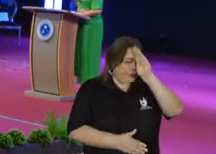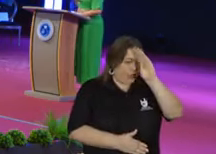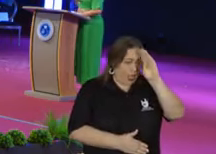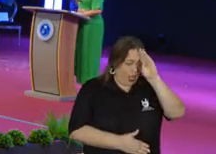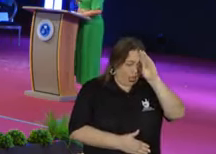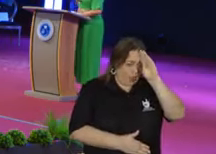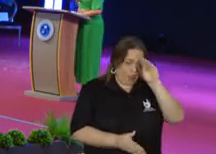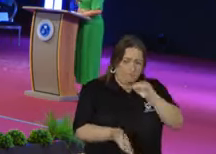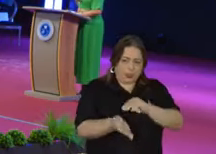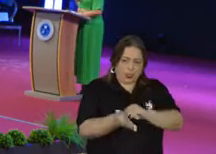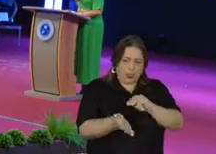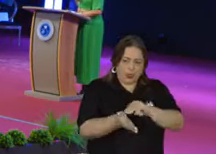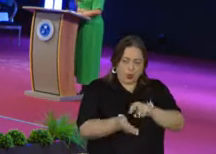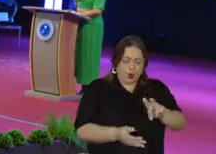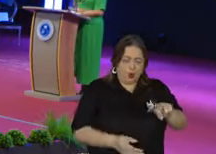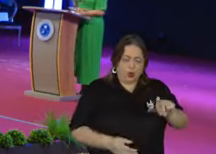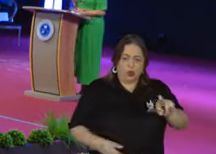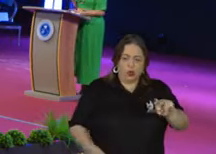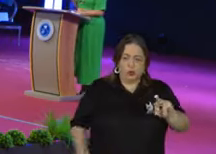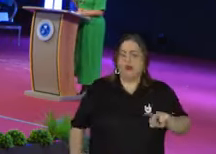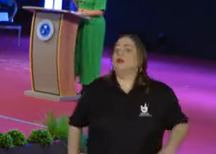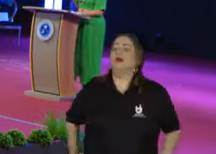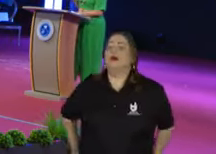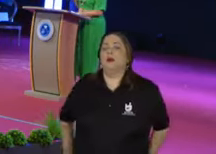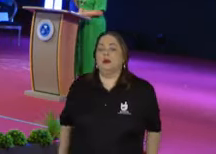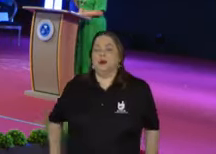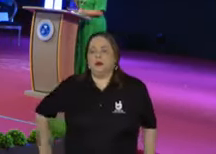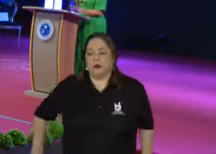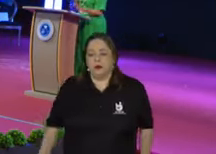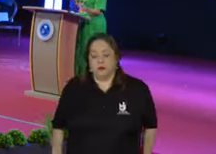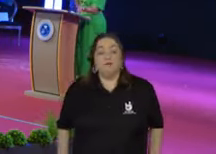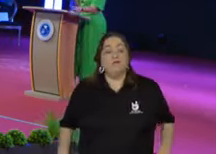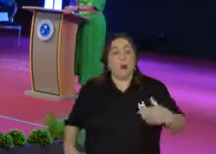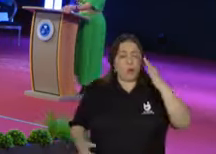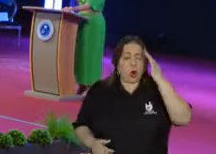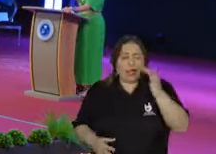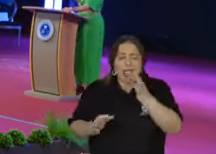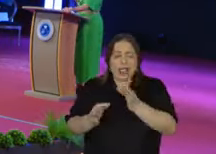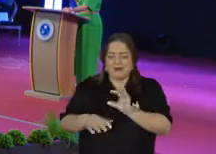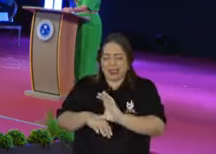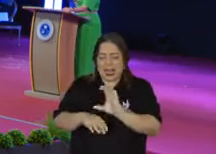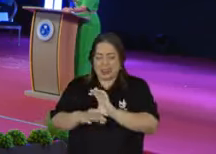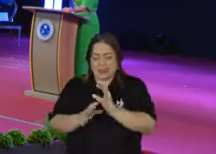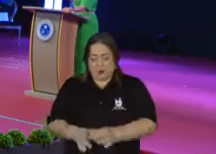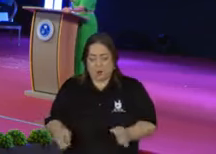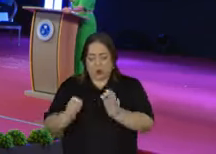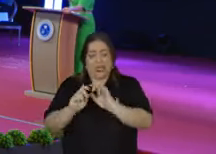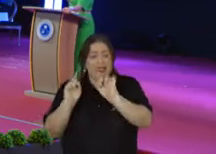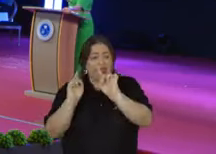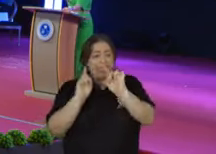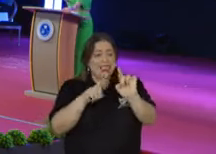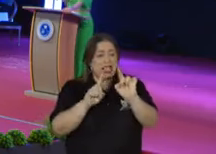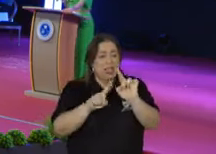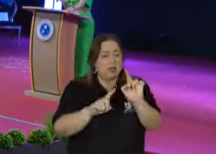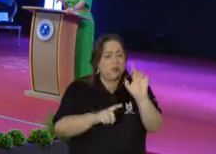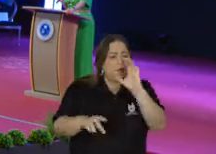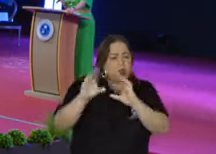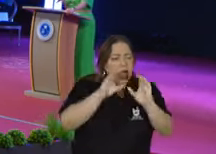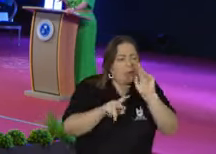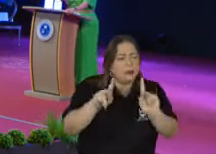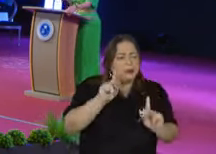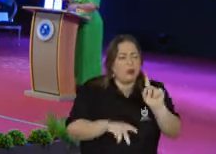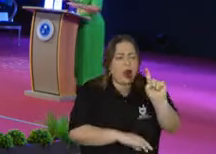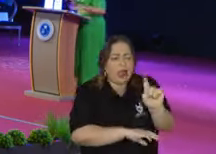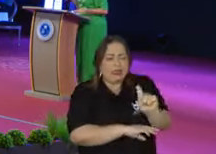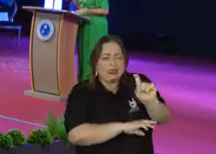llegar donde a muchos no les gusta llegar, a donde está el necesitado. Así que qué tremenda bendición, Ministerio Mefiboset, les